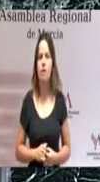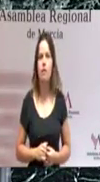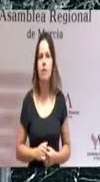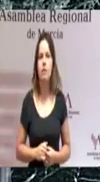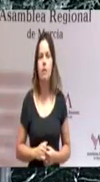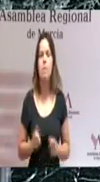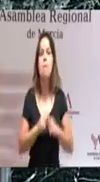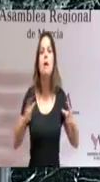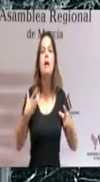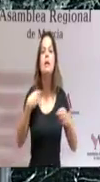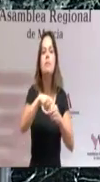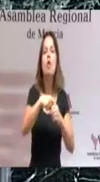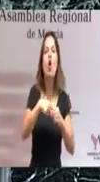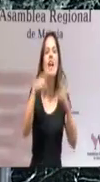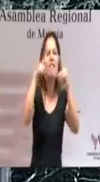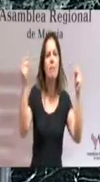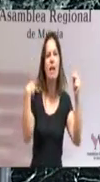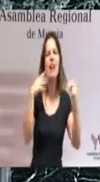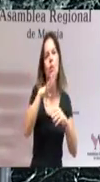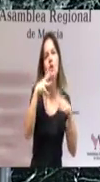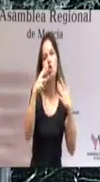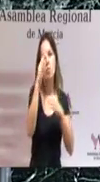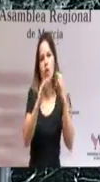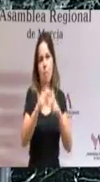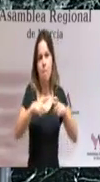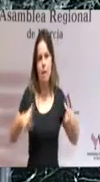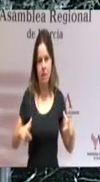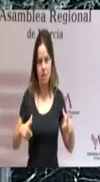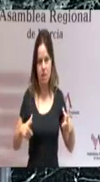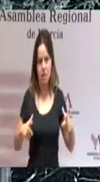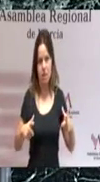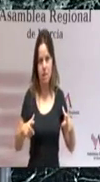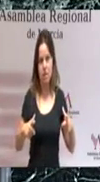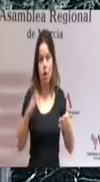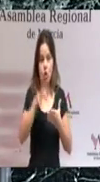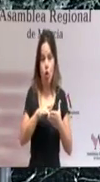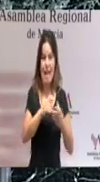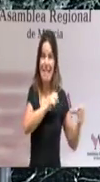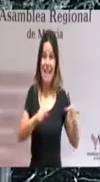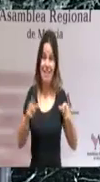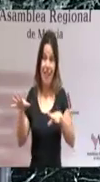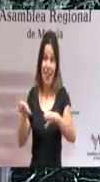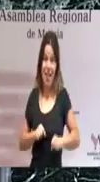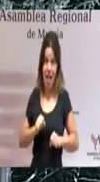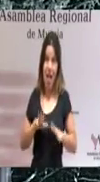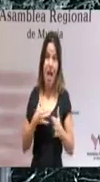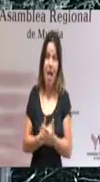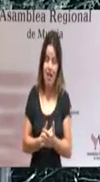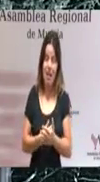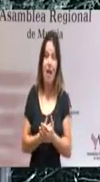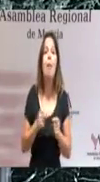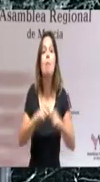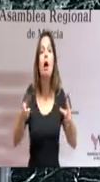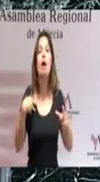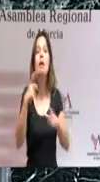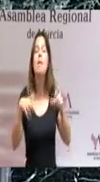Se ha aumentado la plantilla de enfermería el 58% desde que tenemos las transferencias. Se ha aumentado la plantilla de facultativo